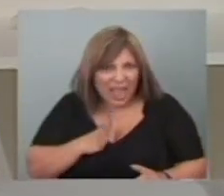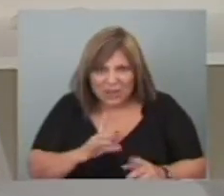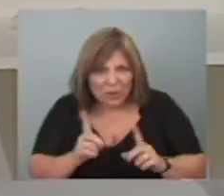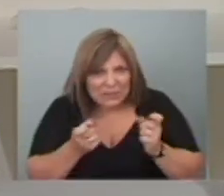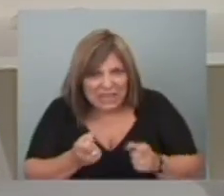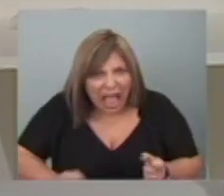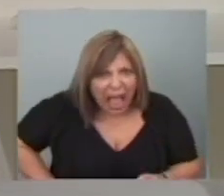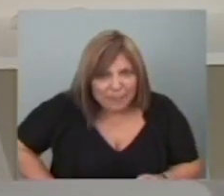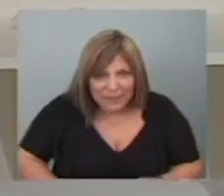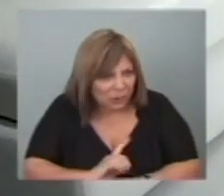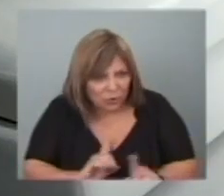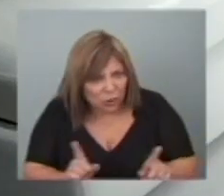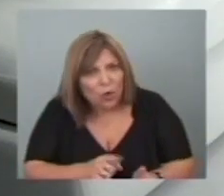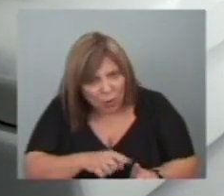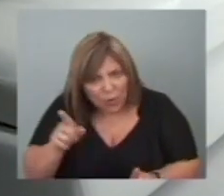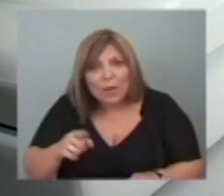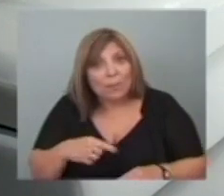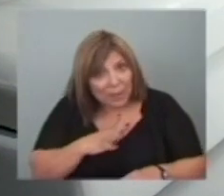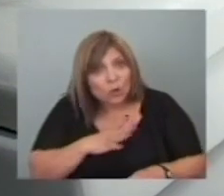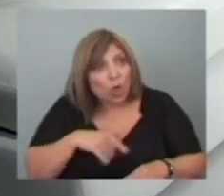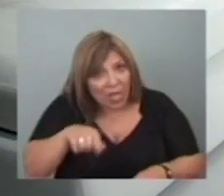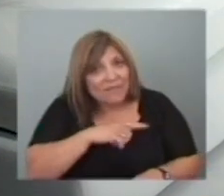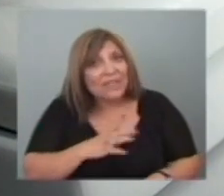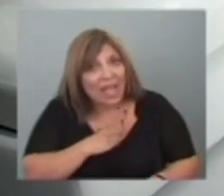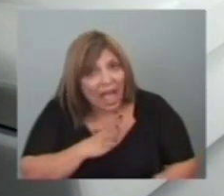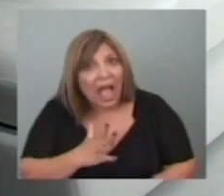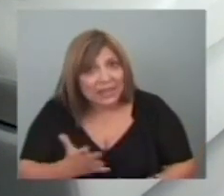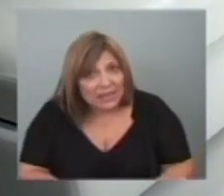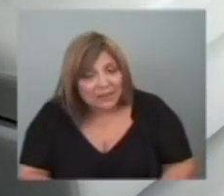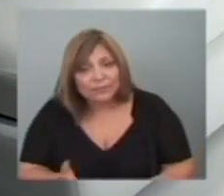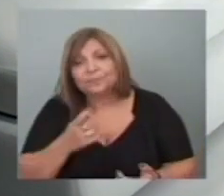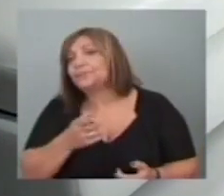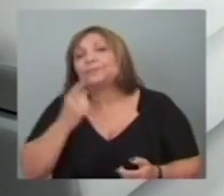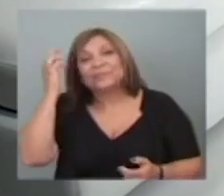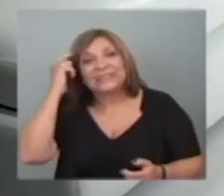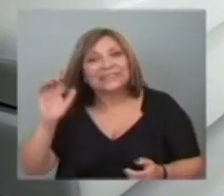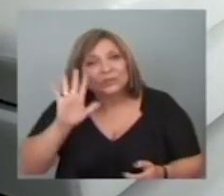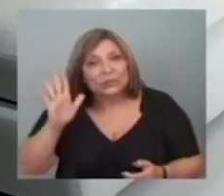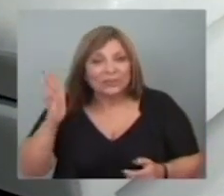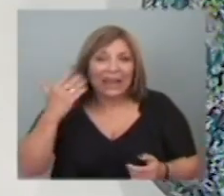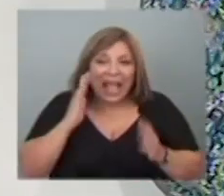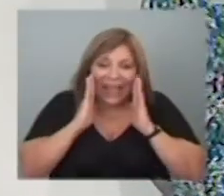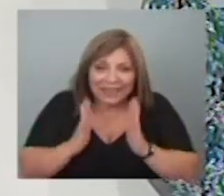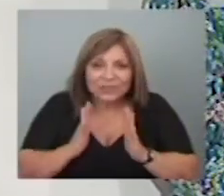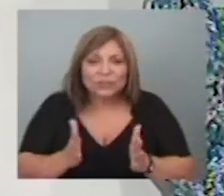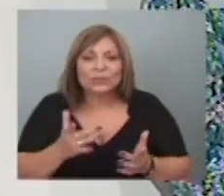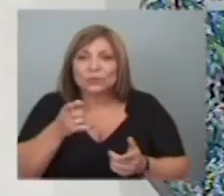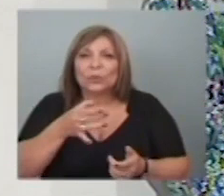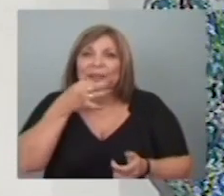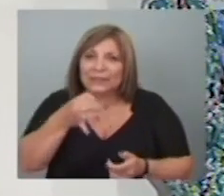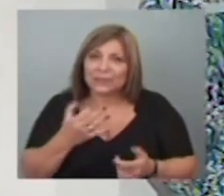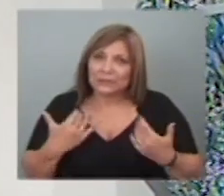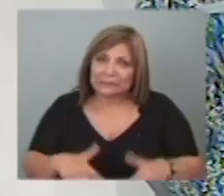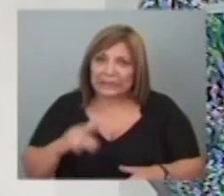necesidad de que pase eso? Pero sigue pasando. Y respecto a la atención psicológica, porque ante esta realidad que vos decís,